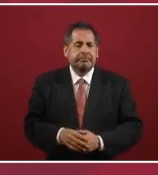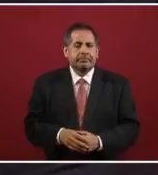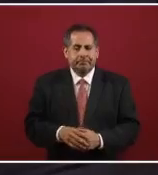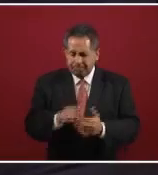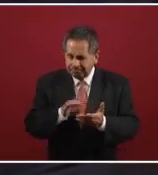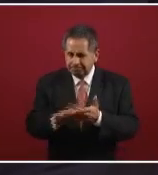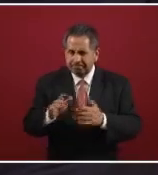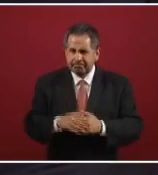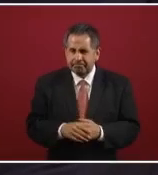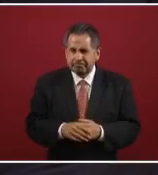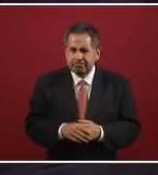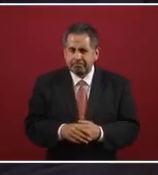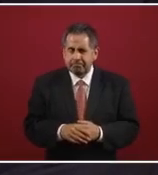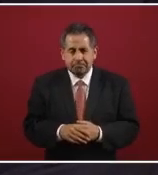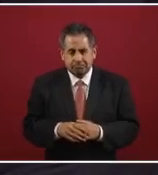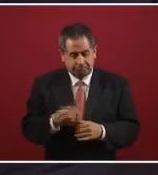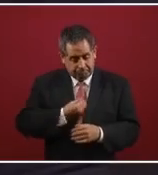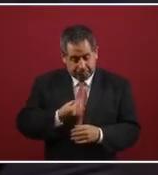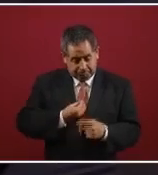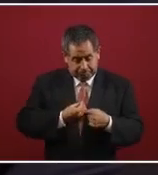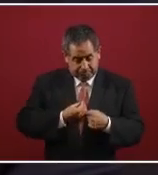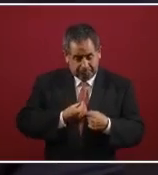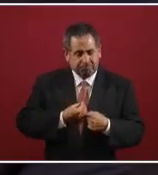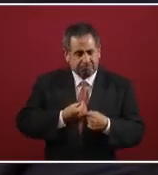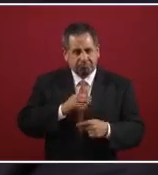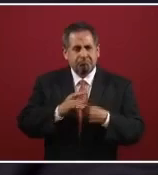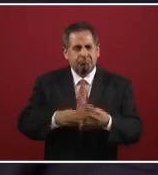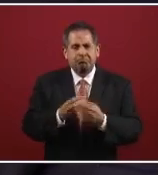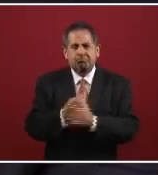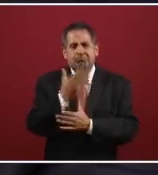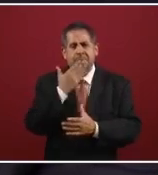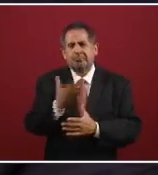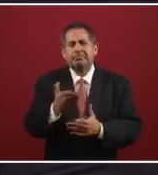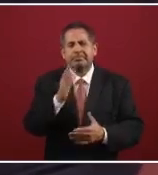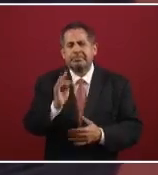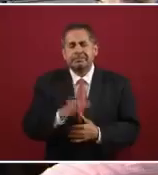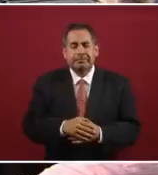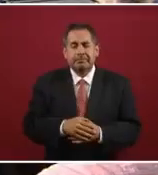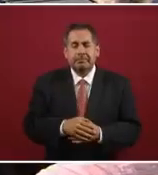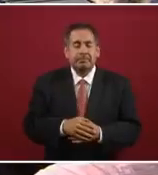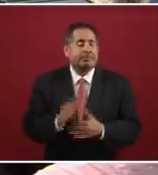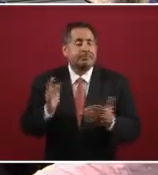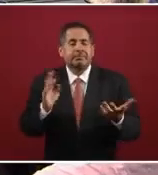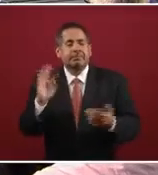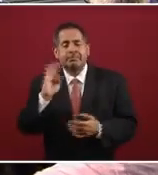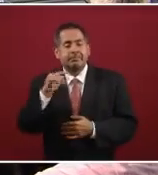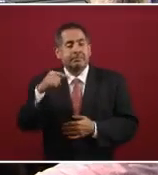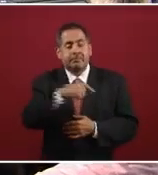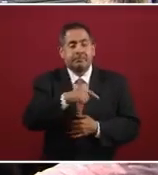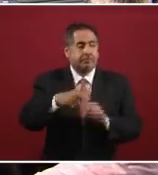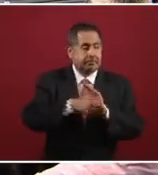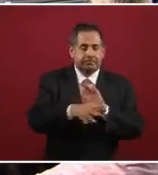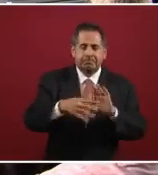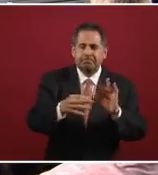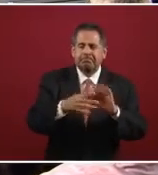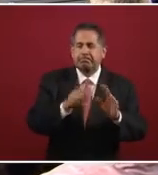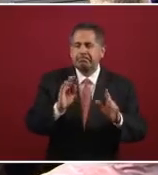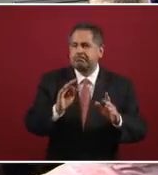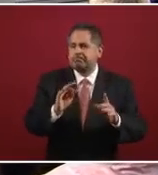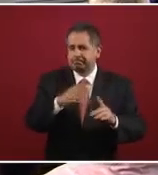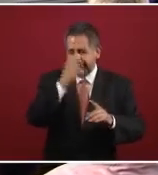todo lo que resiste apoyo no que a la primera salió una